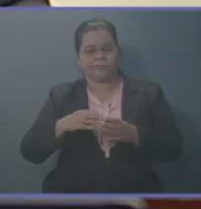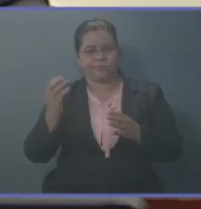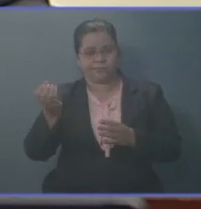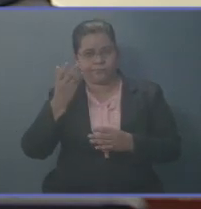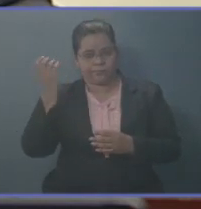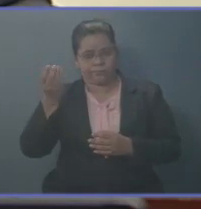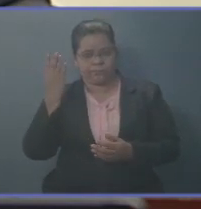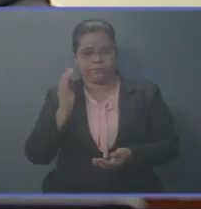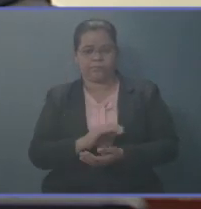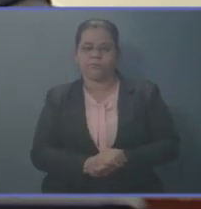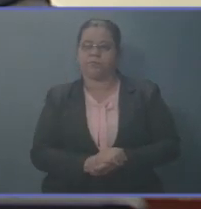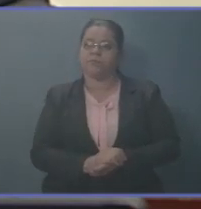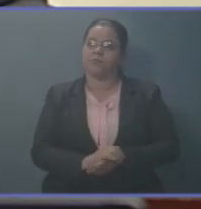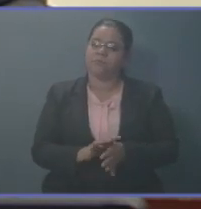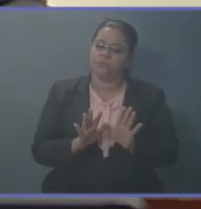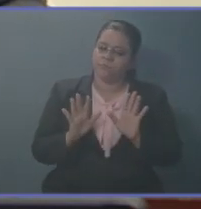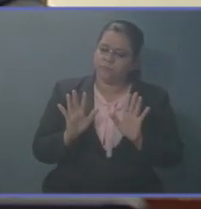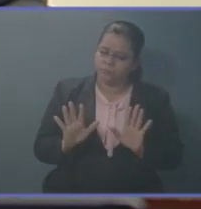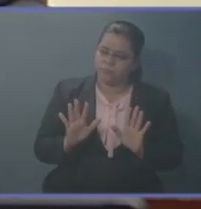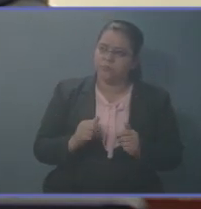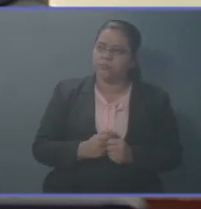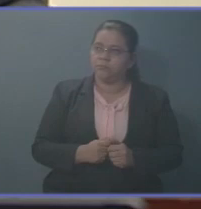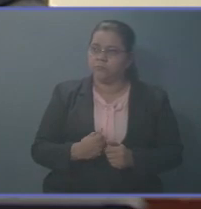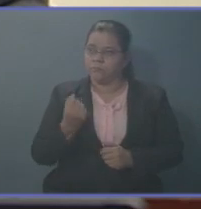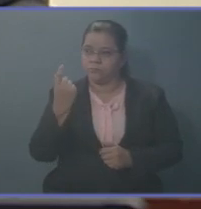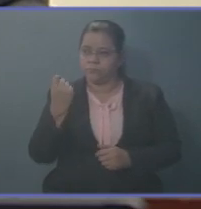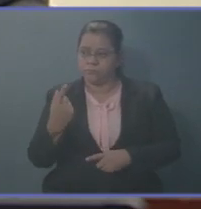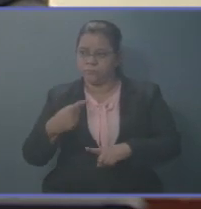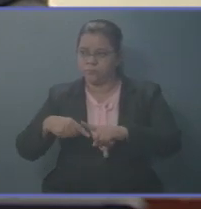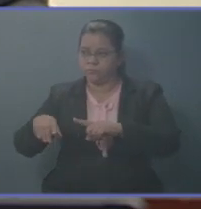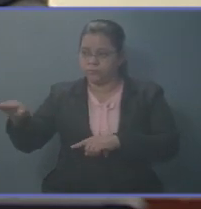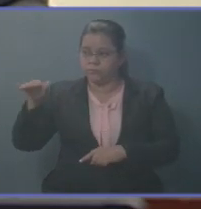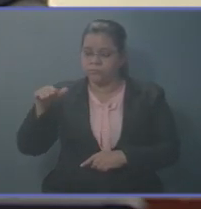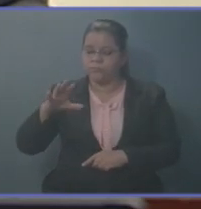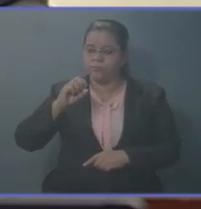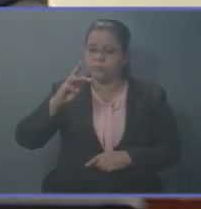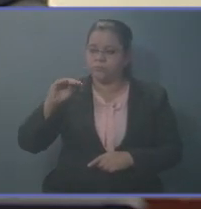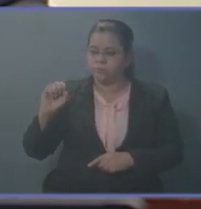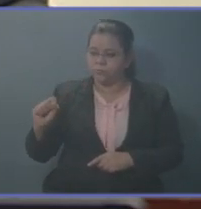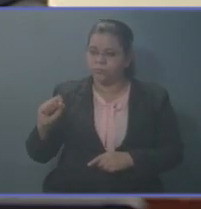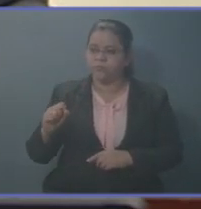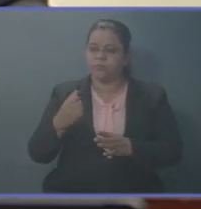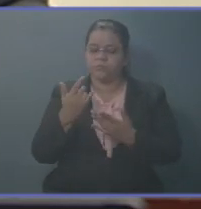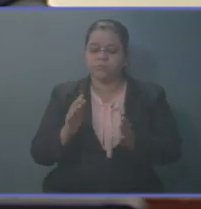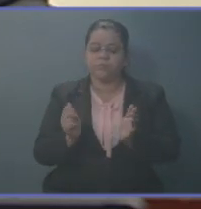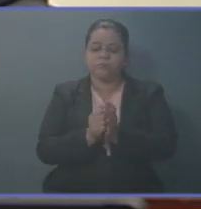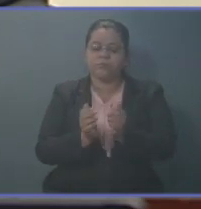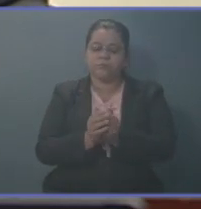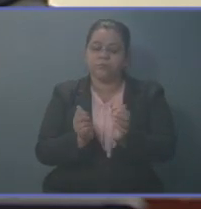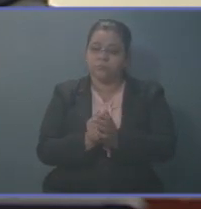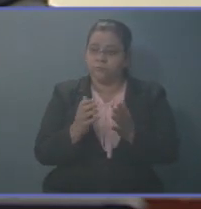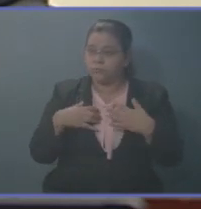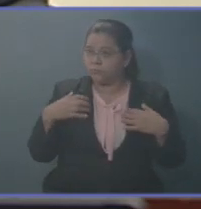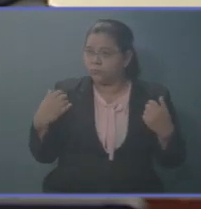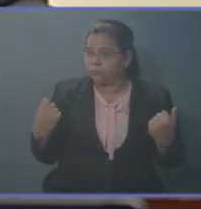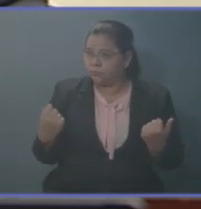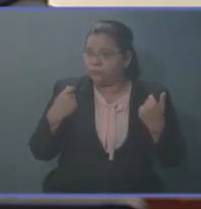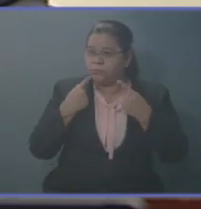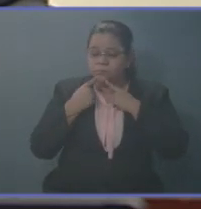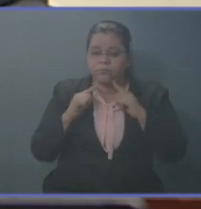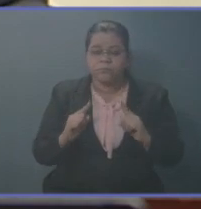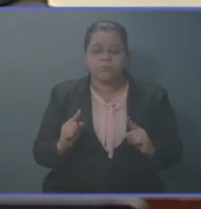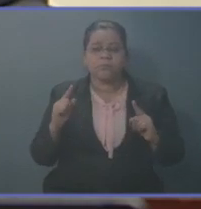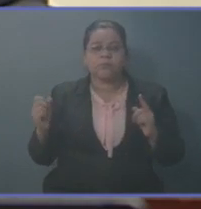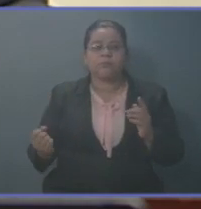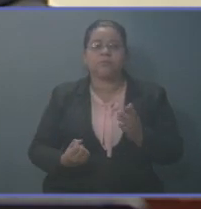Internacional. 10, Romanos 10, que el 11 de marzo del 2020 la OMS, ante la grave problemática de salud antes relacionada, declaró el brote del